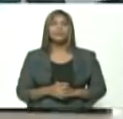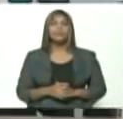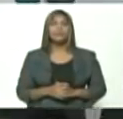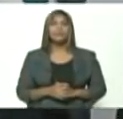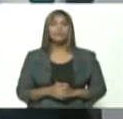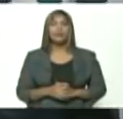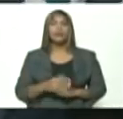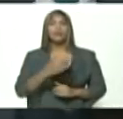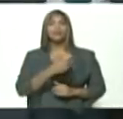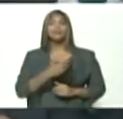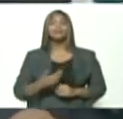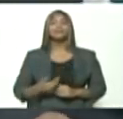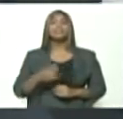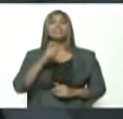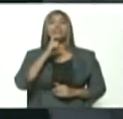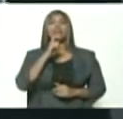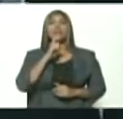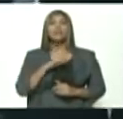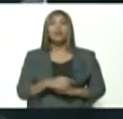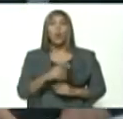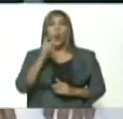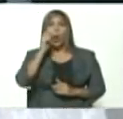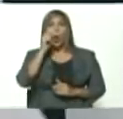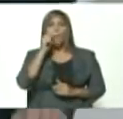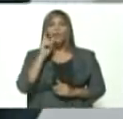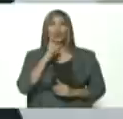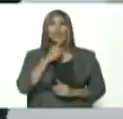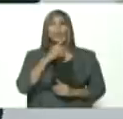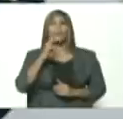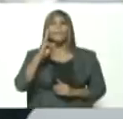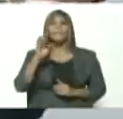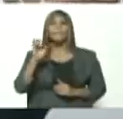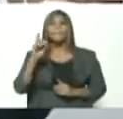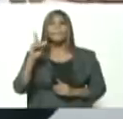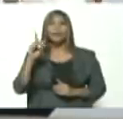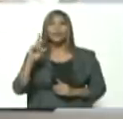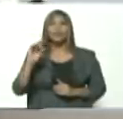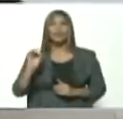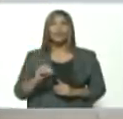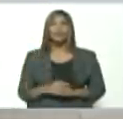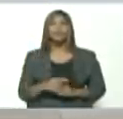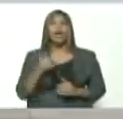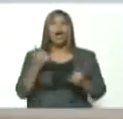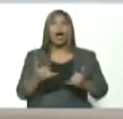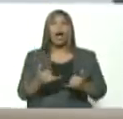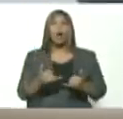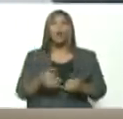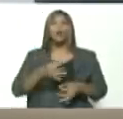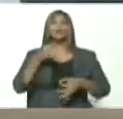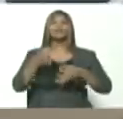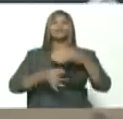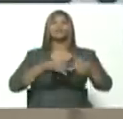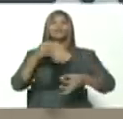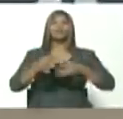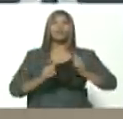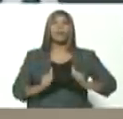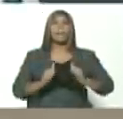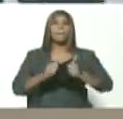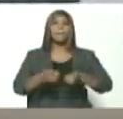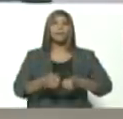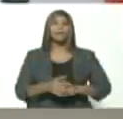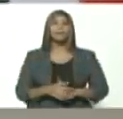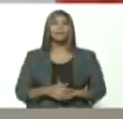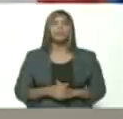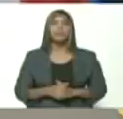presidida precisamente por Pedro Calzadilla. Vamos a escuchar de inmediato la información